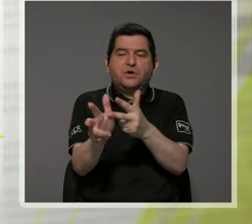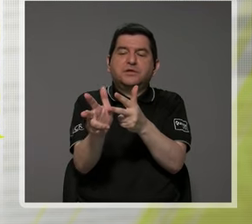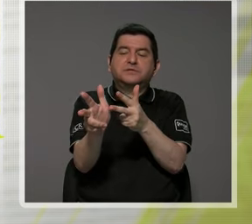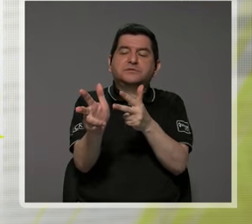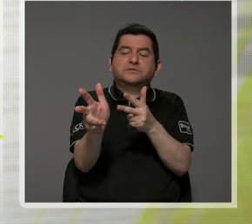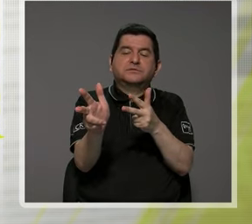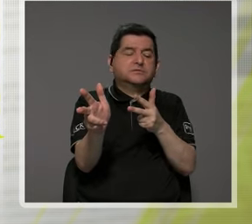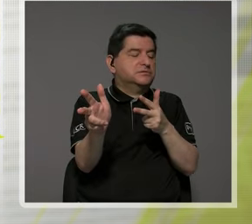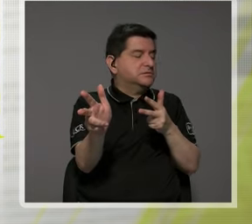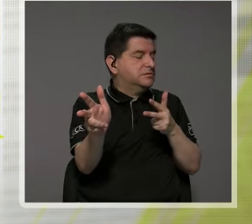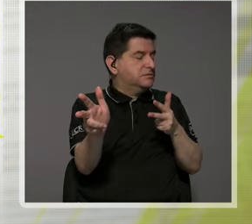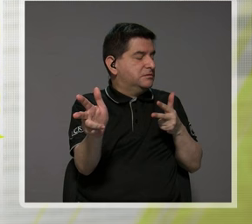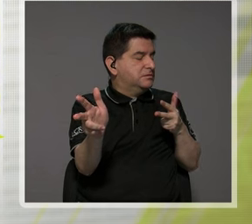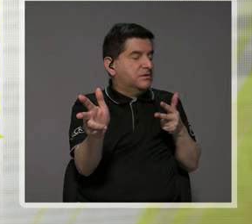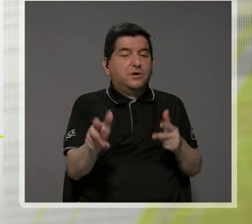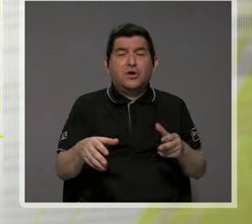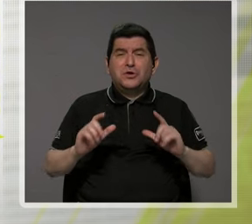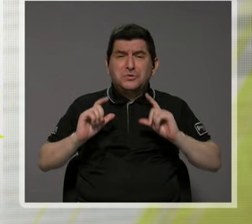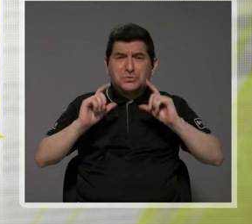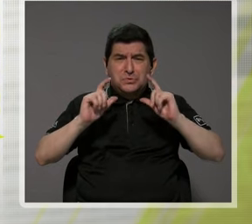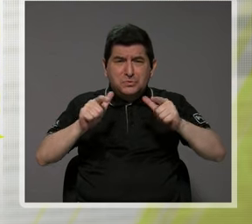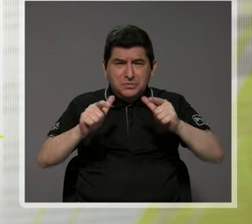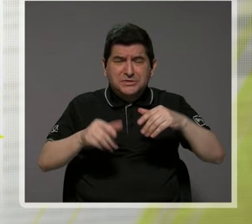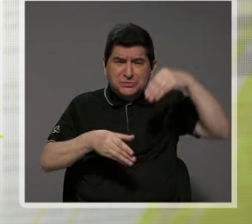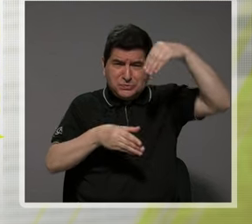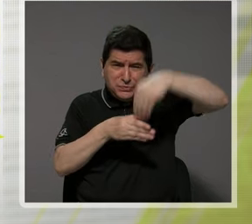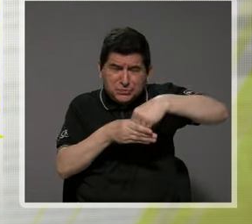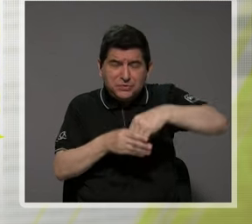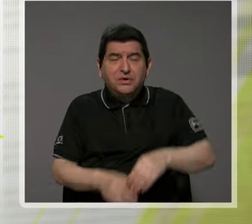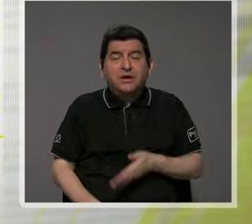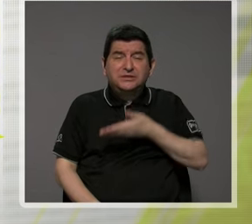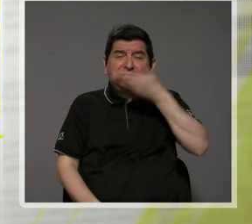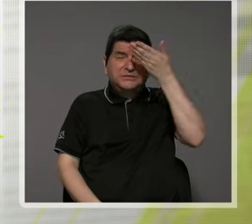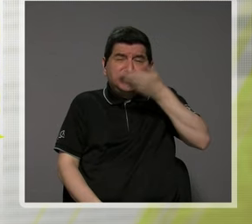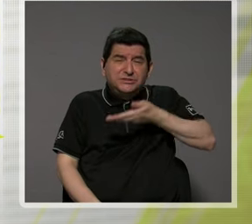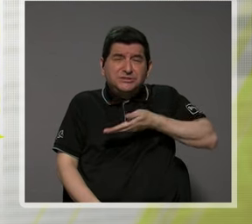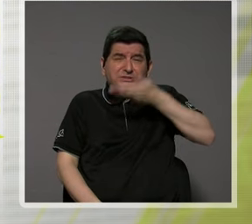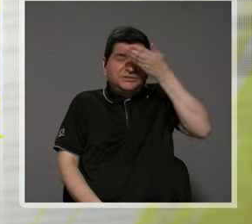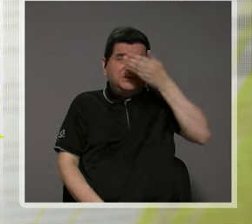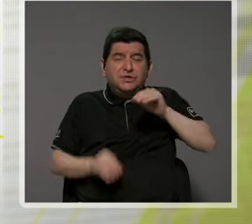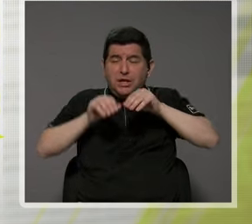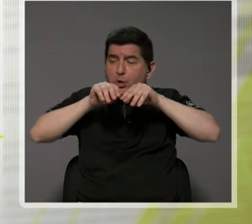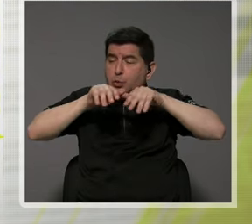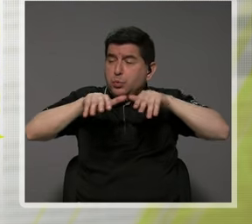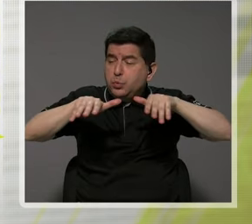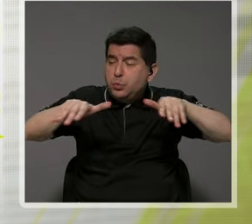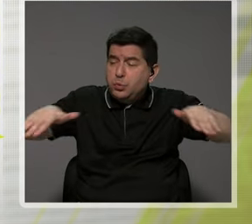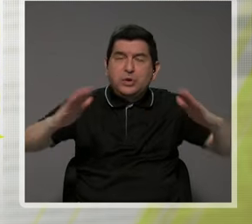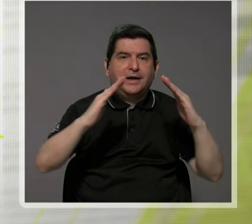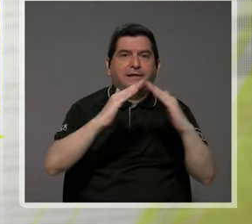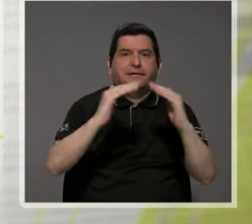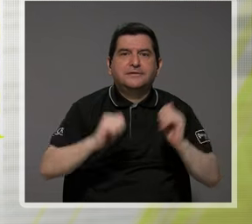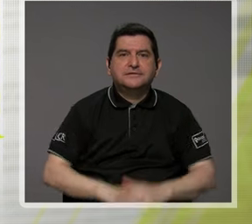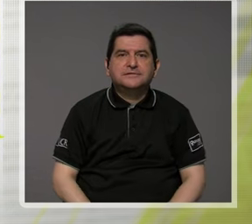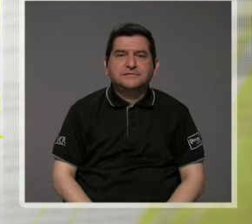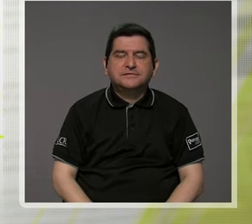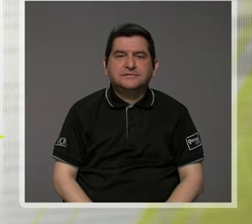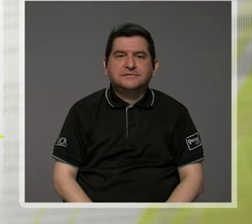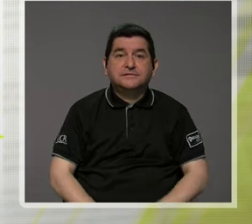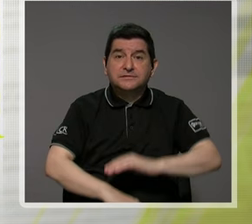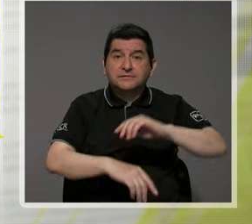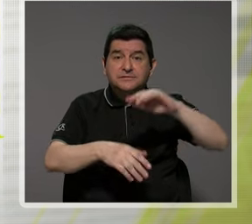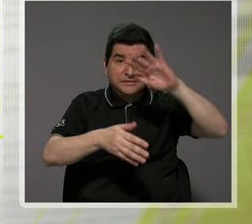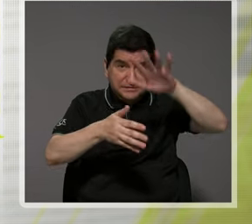entrar ahí entonces van cargados de basura esos son olores que se van metiendo las casas y Incluso en